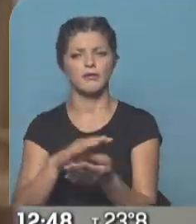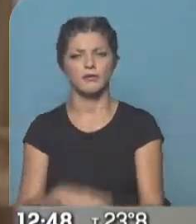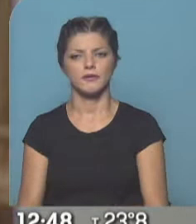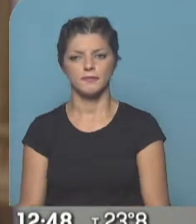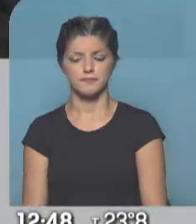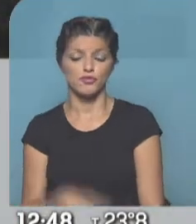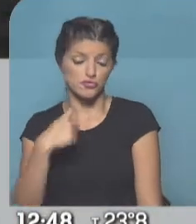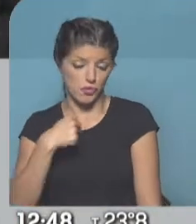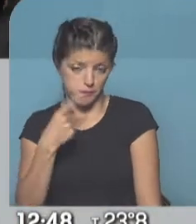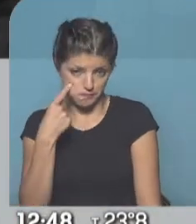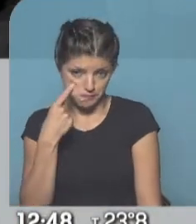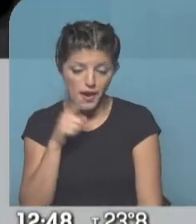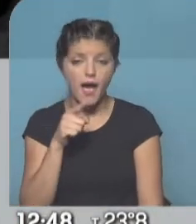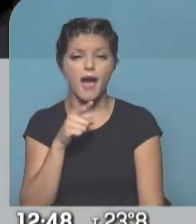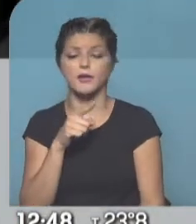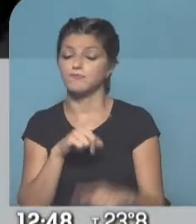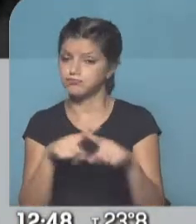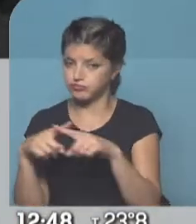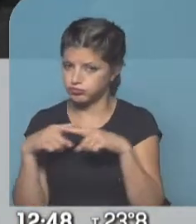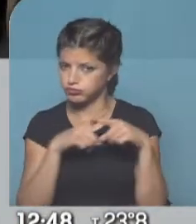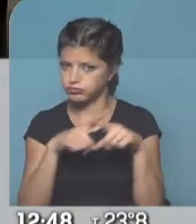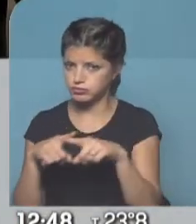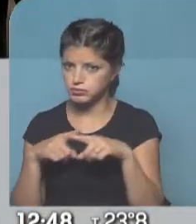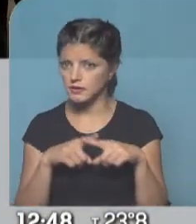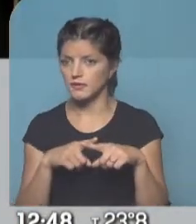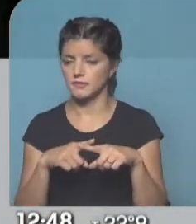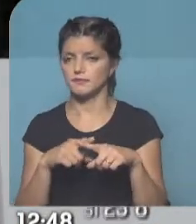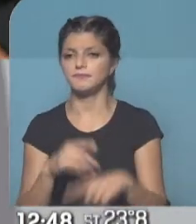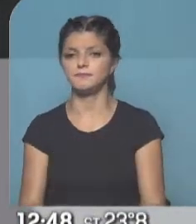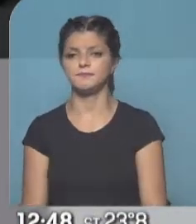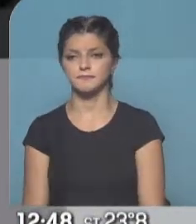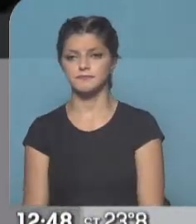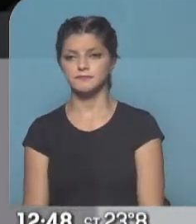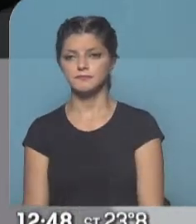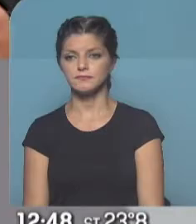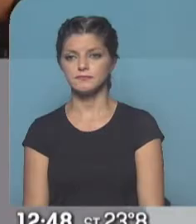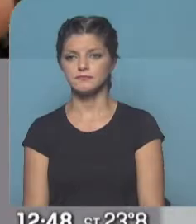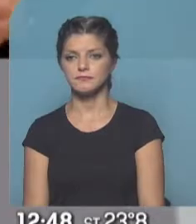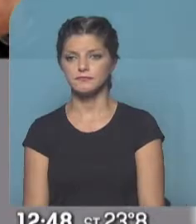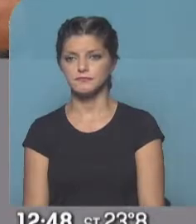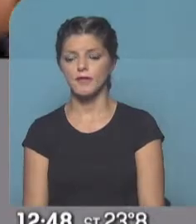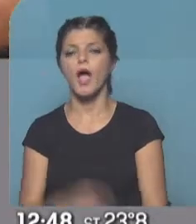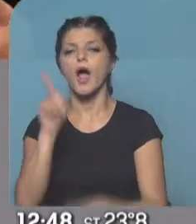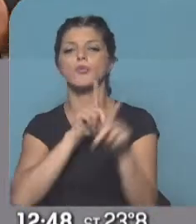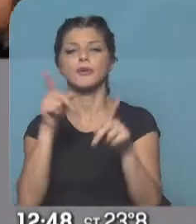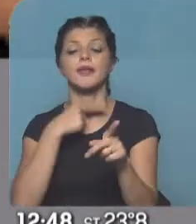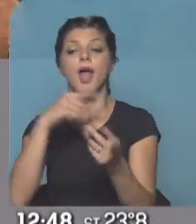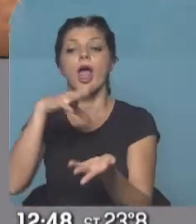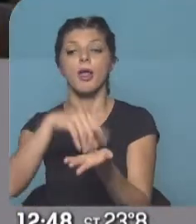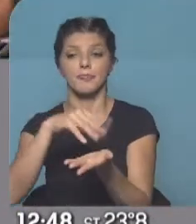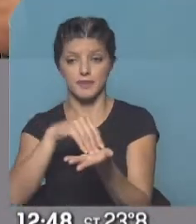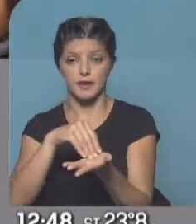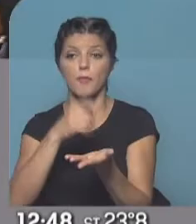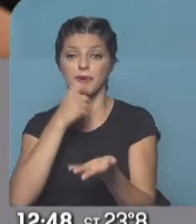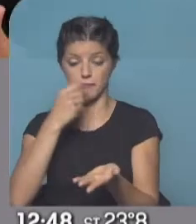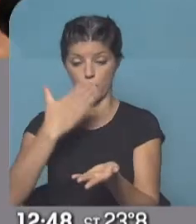llega es que hay conflictos latentes que tienen que ver también con la disputa que hay por ocupar los territorios que va dejando la